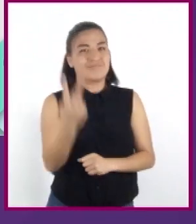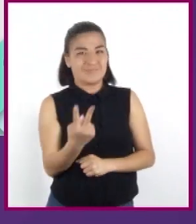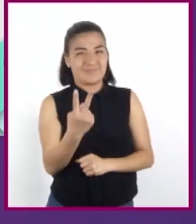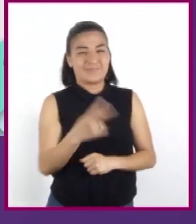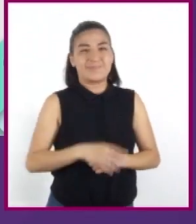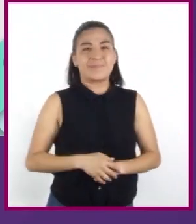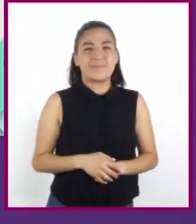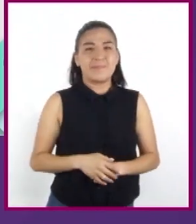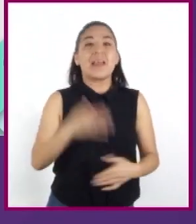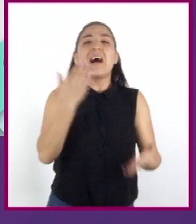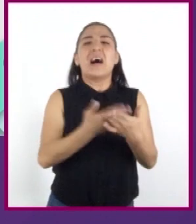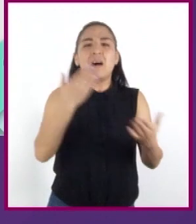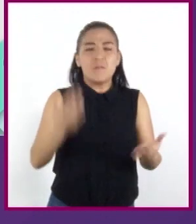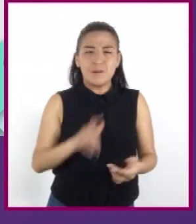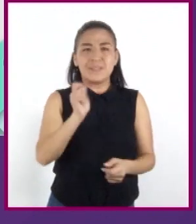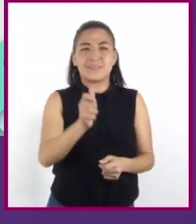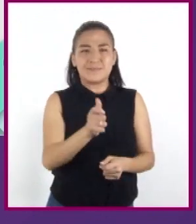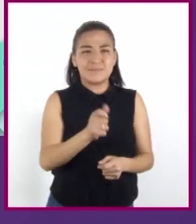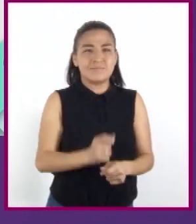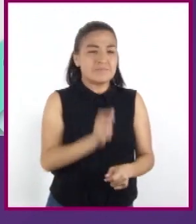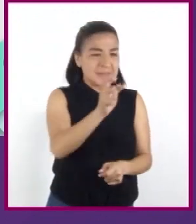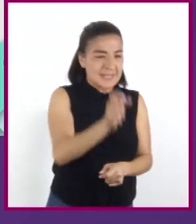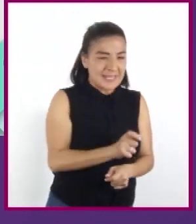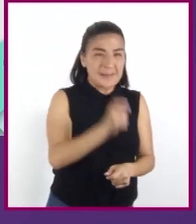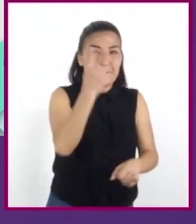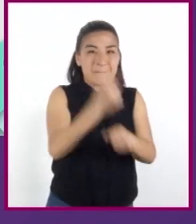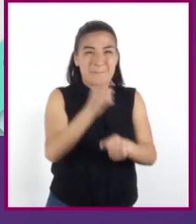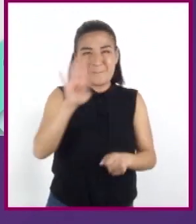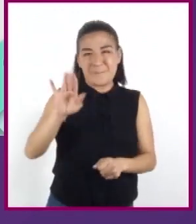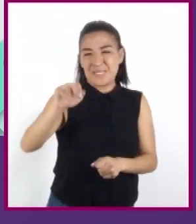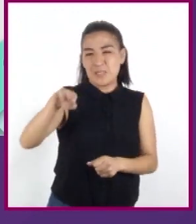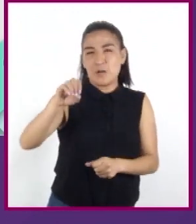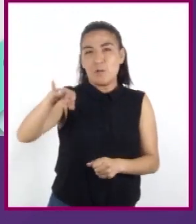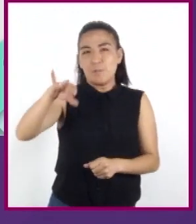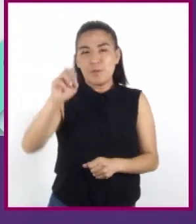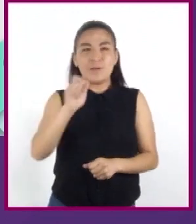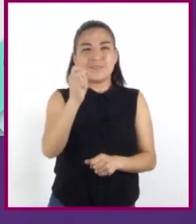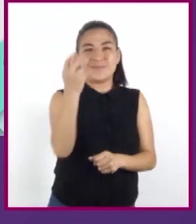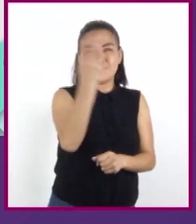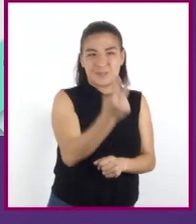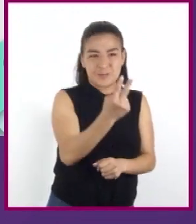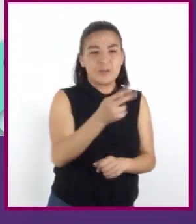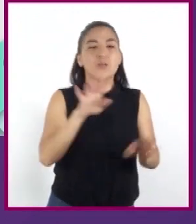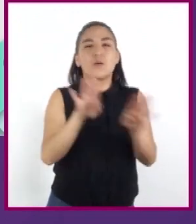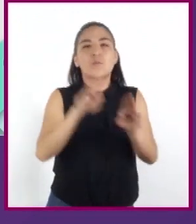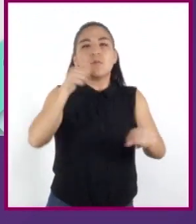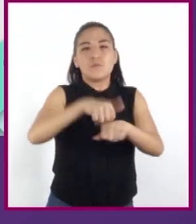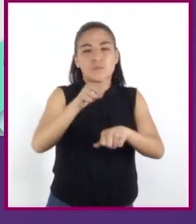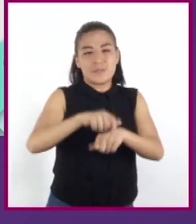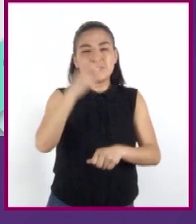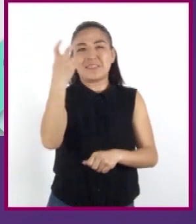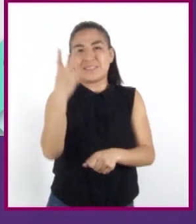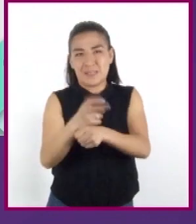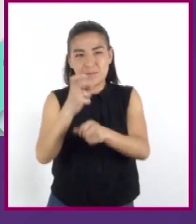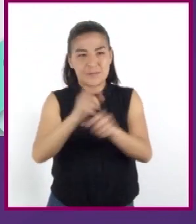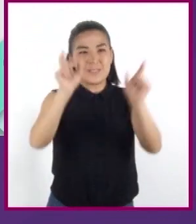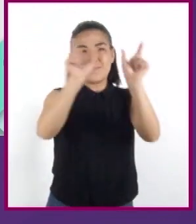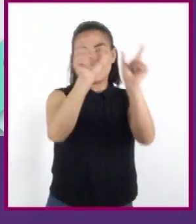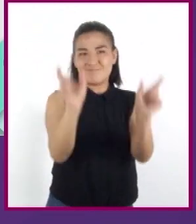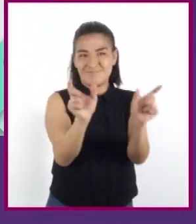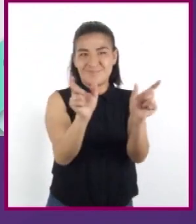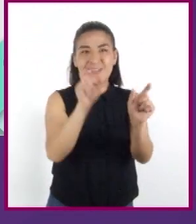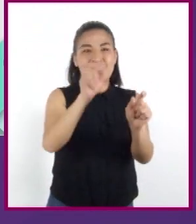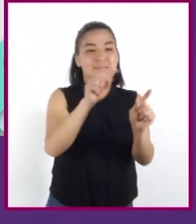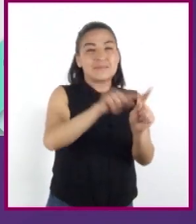Ahora, multiplicamos la x del primer binomio por 90 negativo del segundo binomio. Pueden ustedes ver que